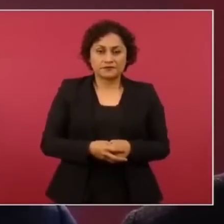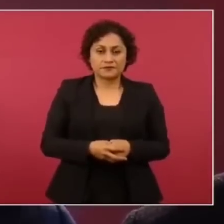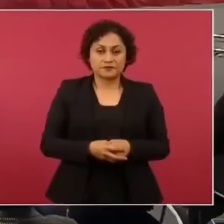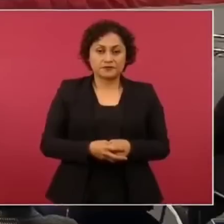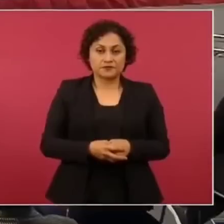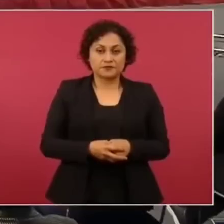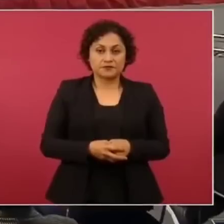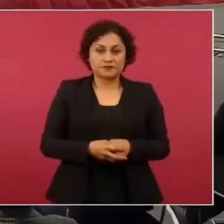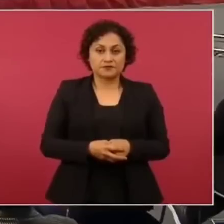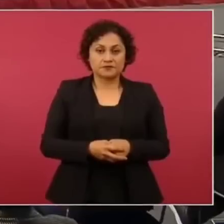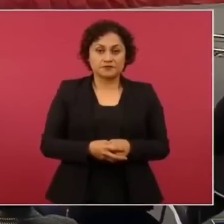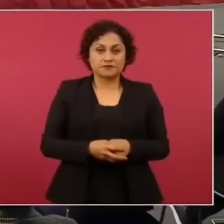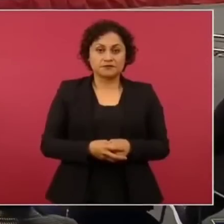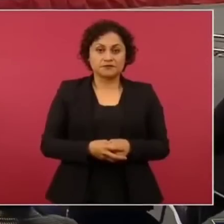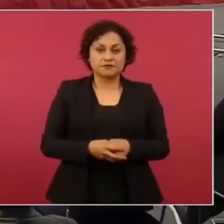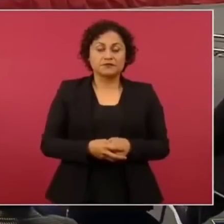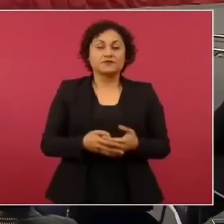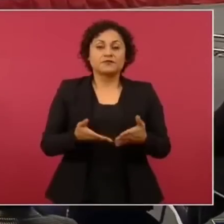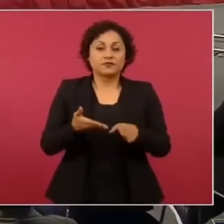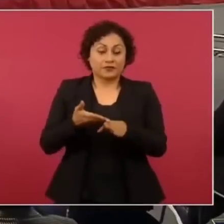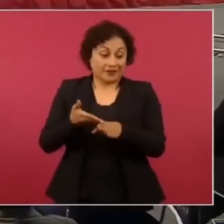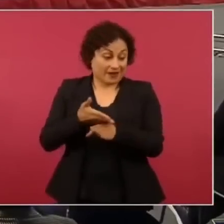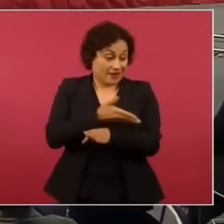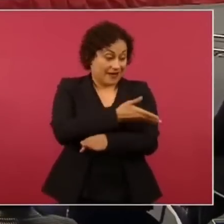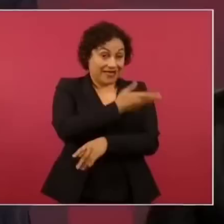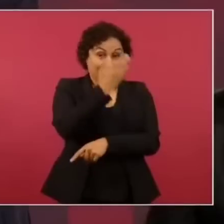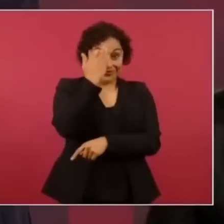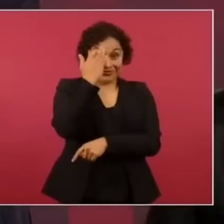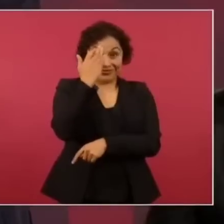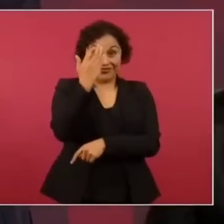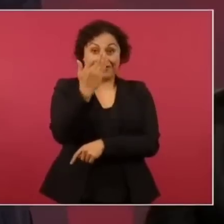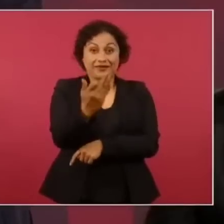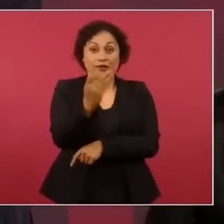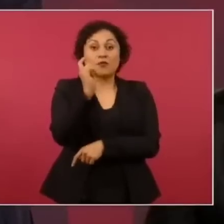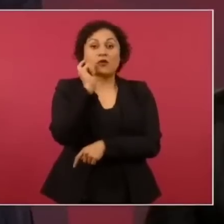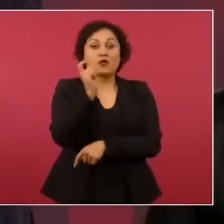La asociación delictuosa que prevalecía